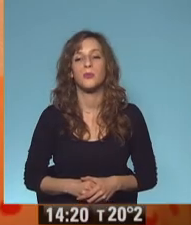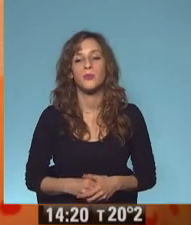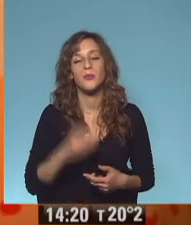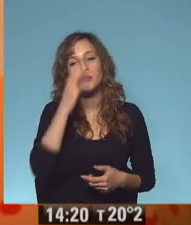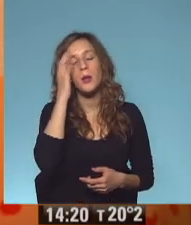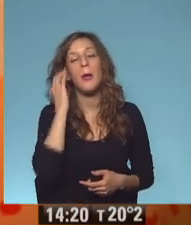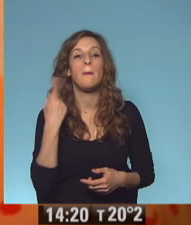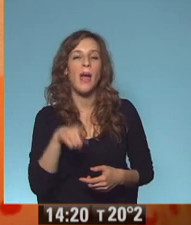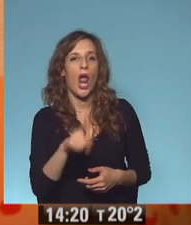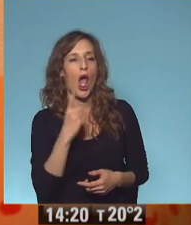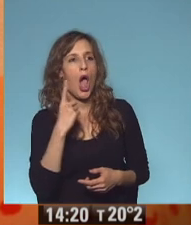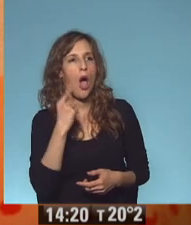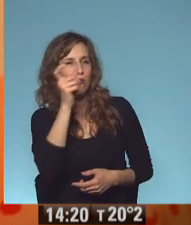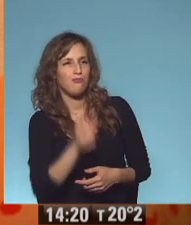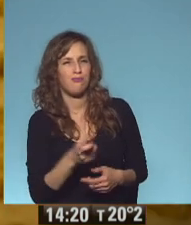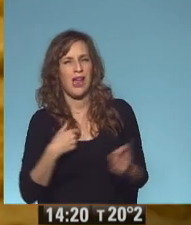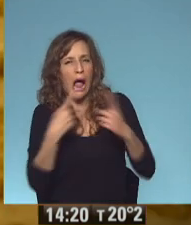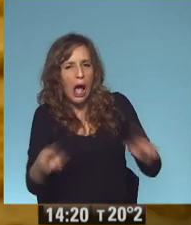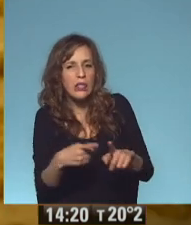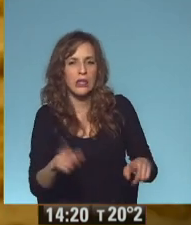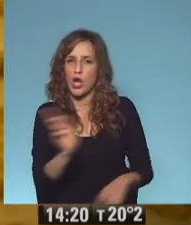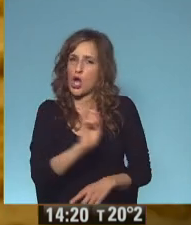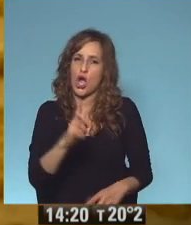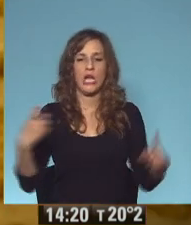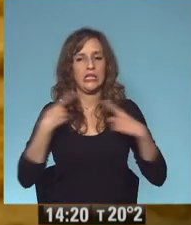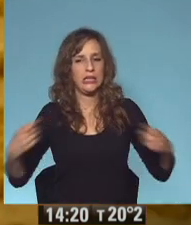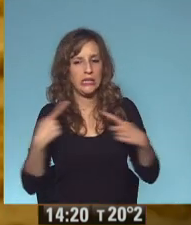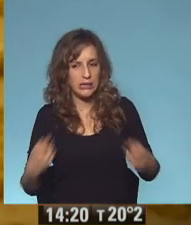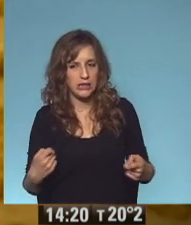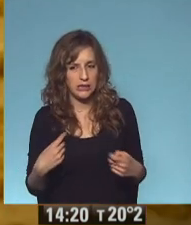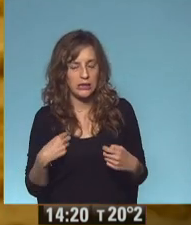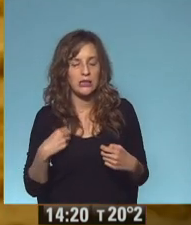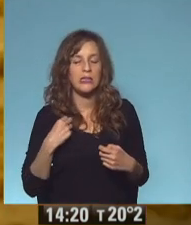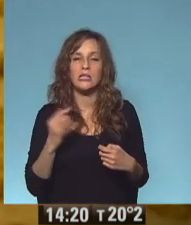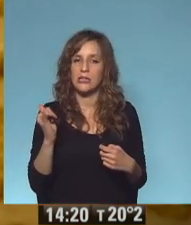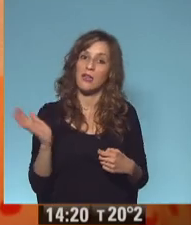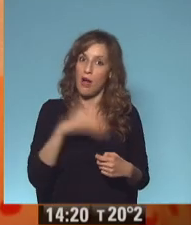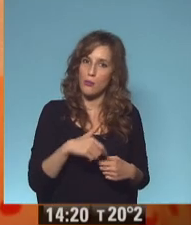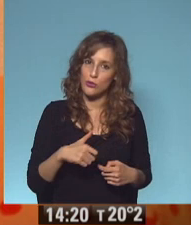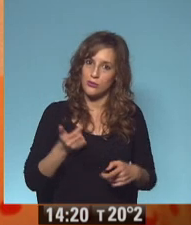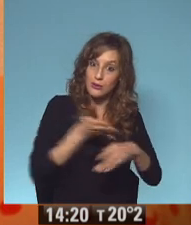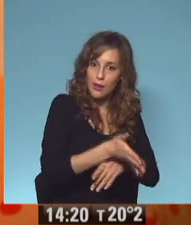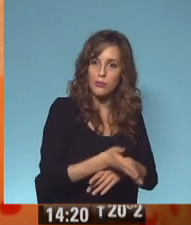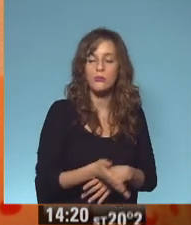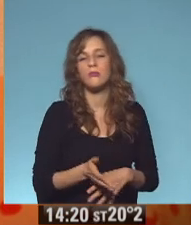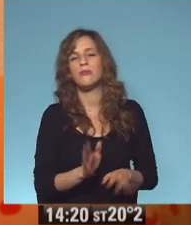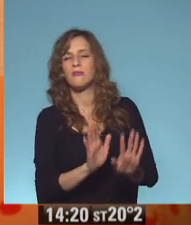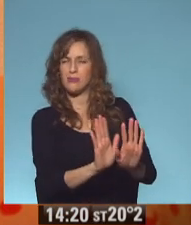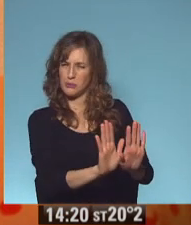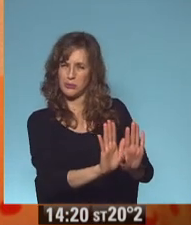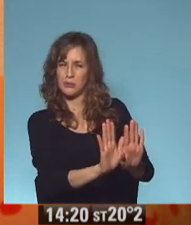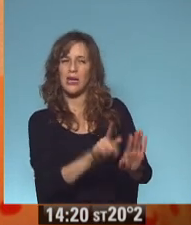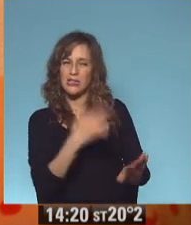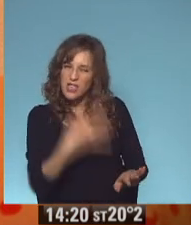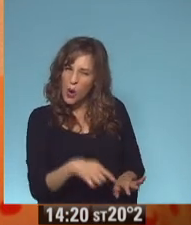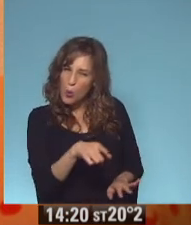Pero este señor canta a los gritos. Sí. Entramos. Esperen. ¿Están